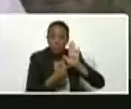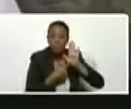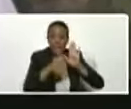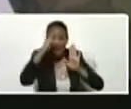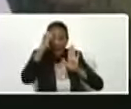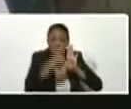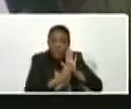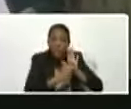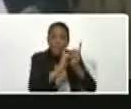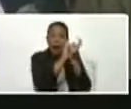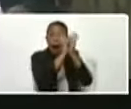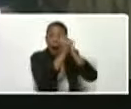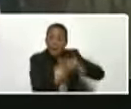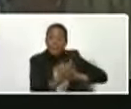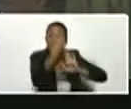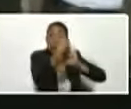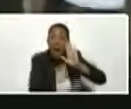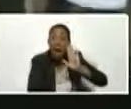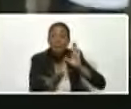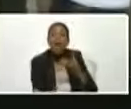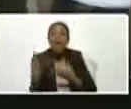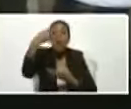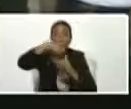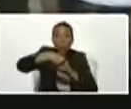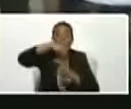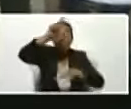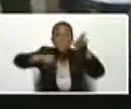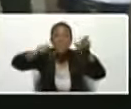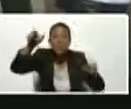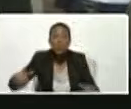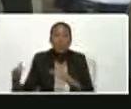reforma de la ley para la inclusi